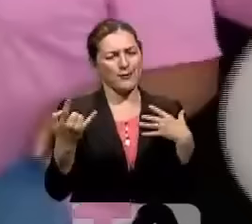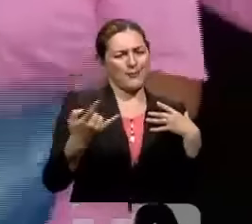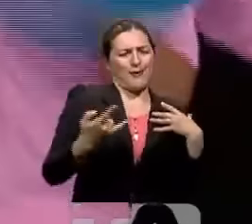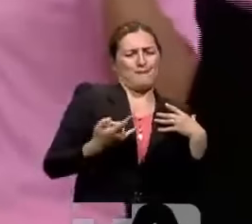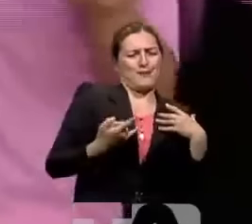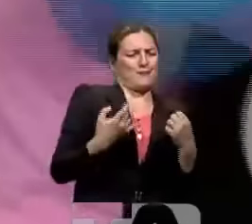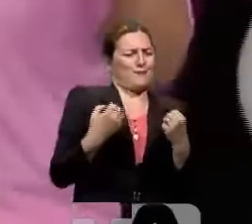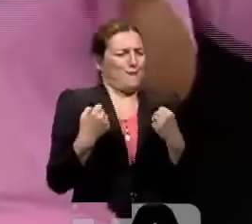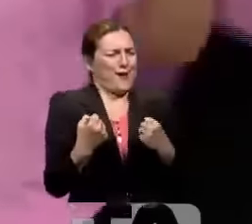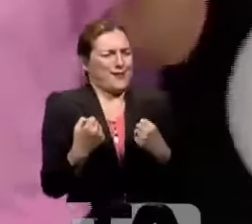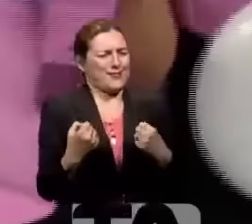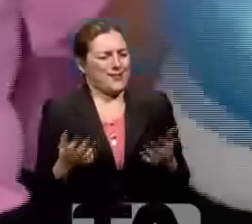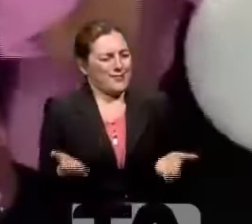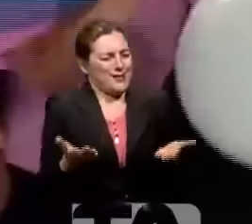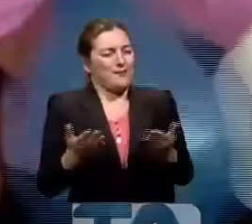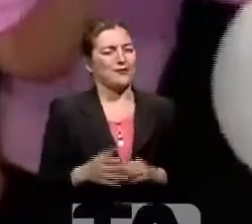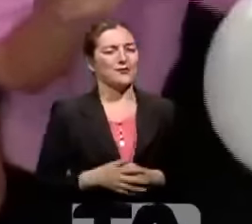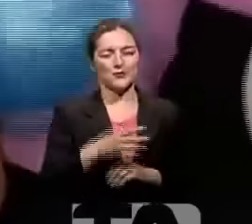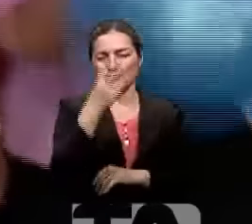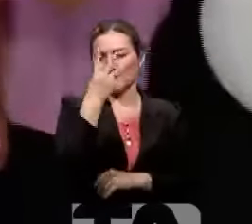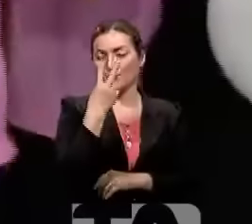Tercer participante, el Hotel Quito.